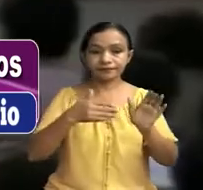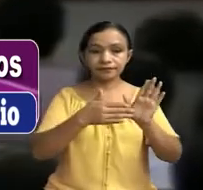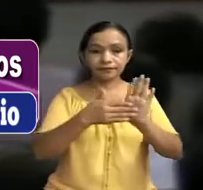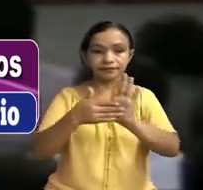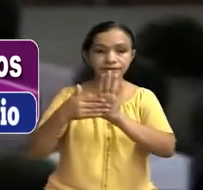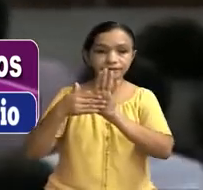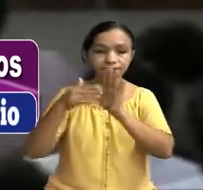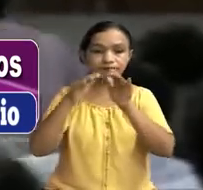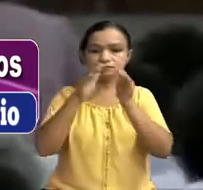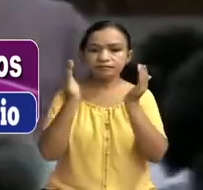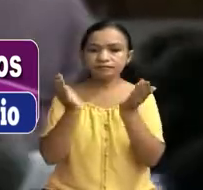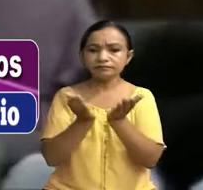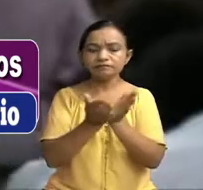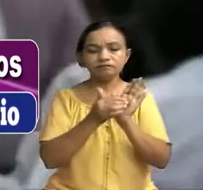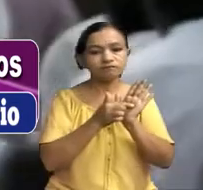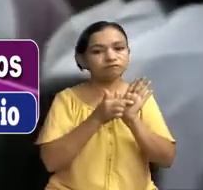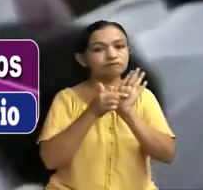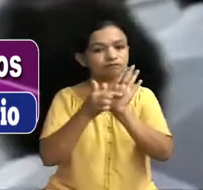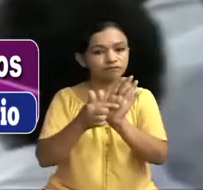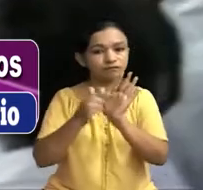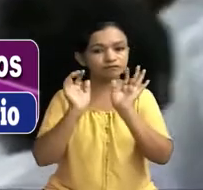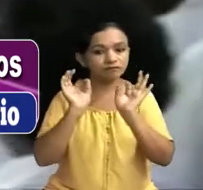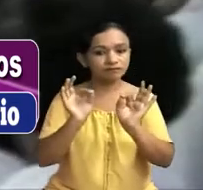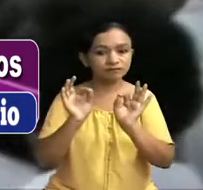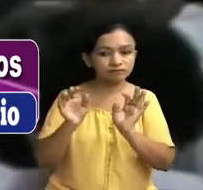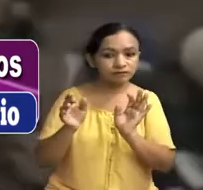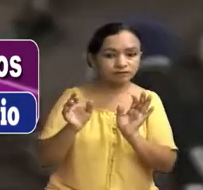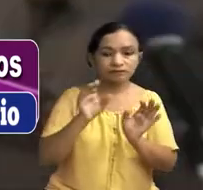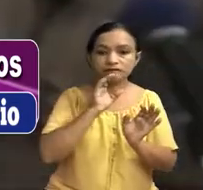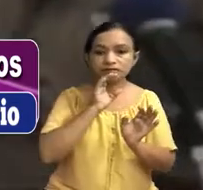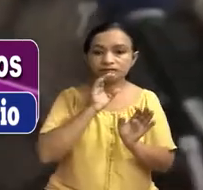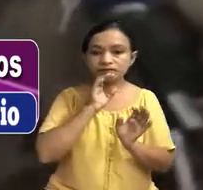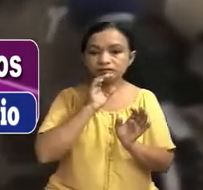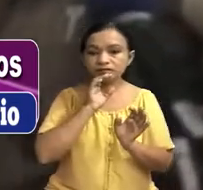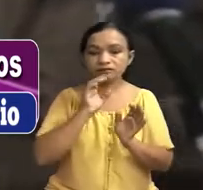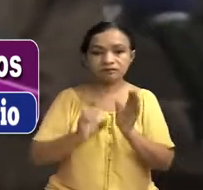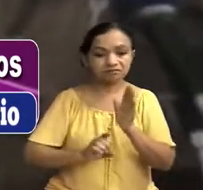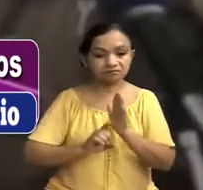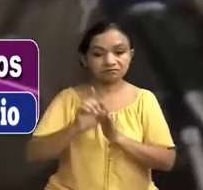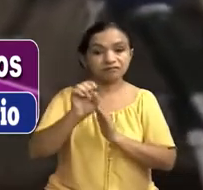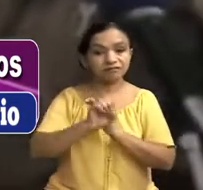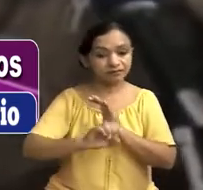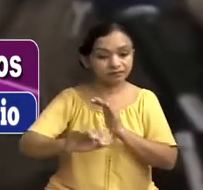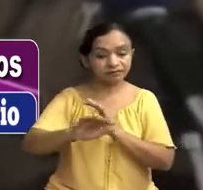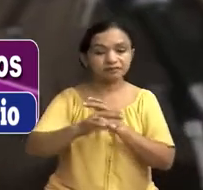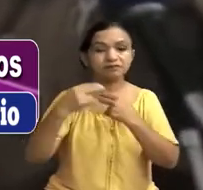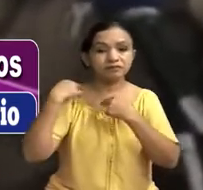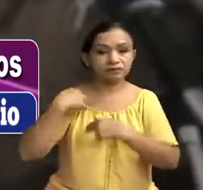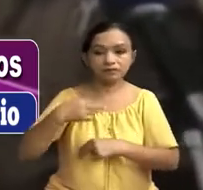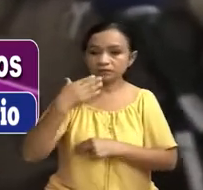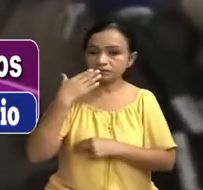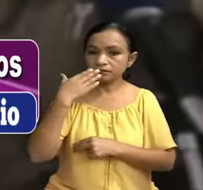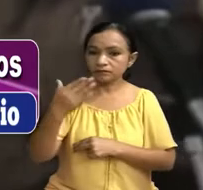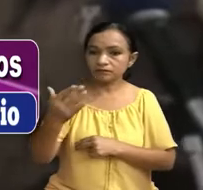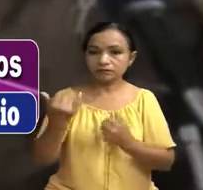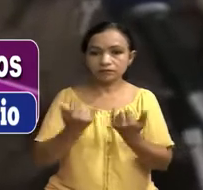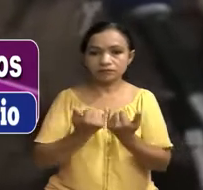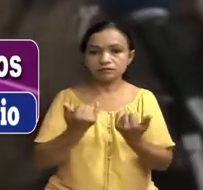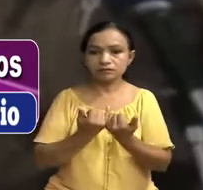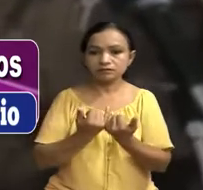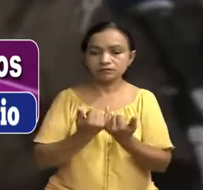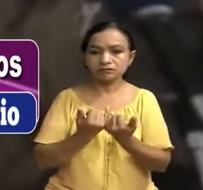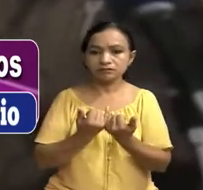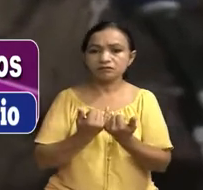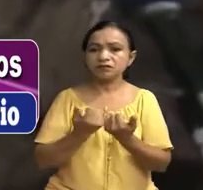ejemplar para el mundo, ¿verdad? En medio del bloqueo, Cuba tiene unos altos índices de desarrollo social, de desarrollo humano, que se parece a los países del